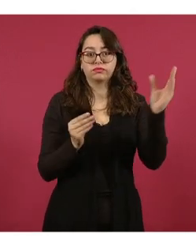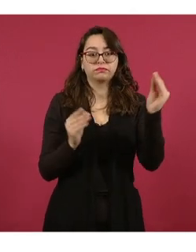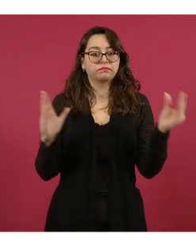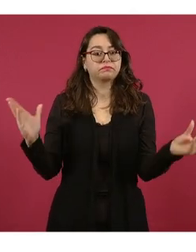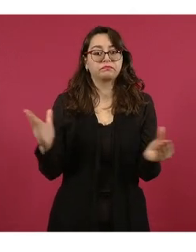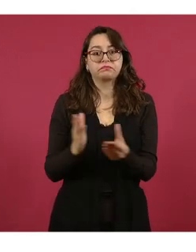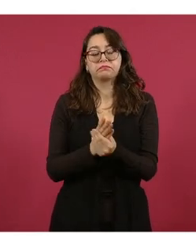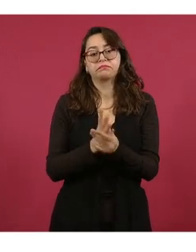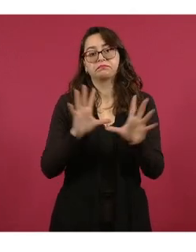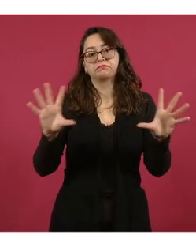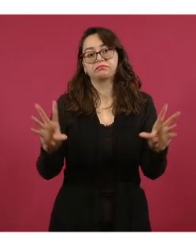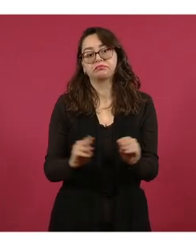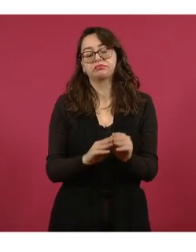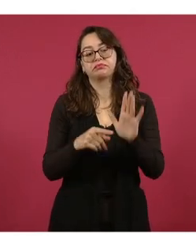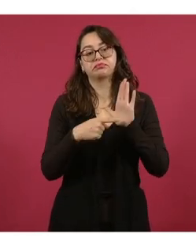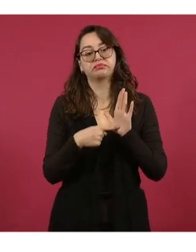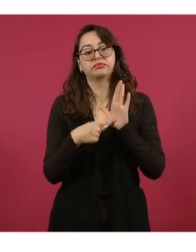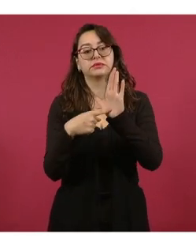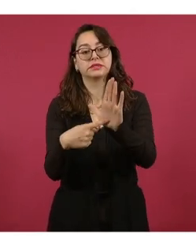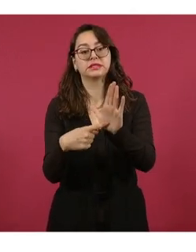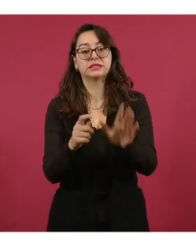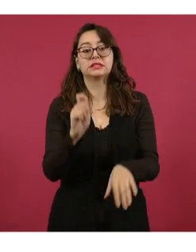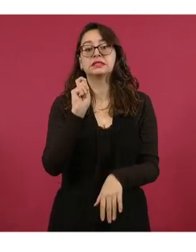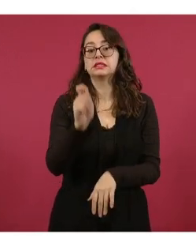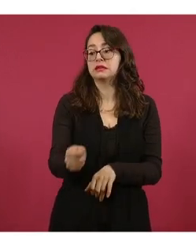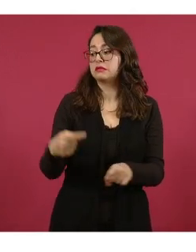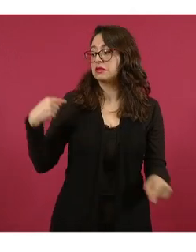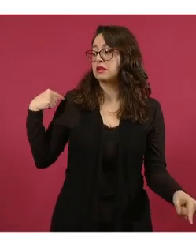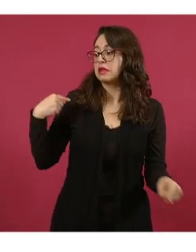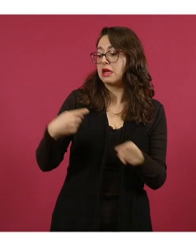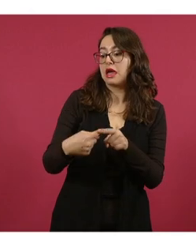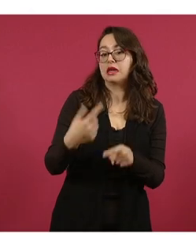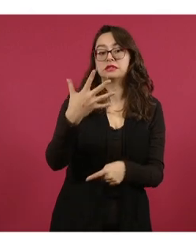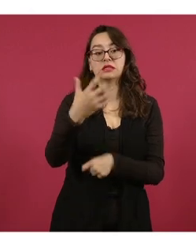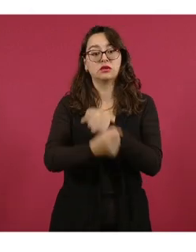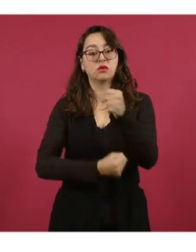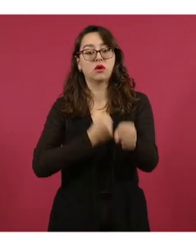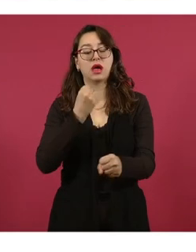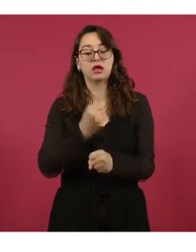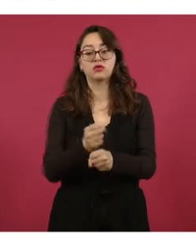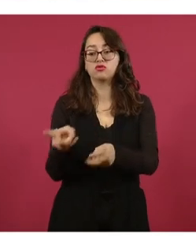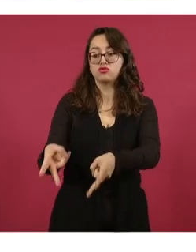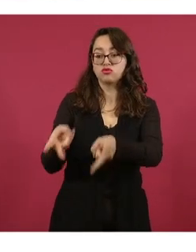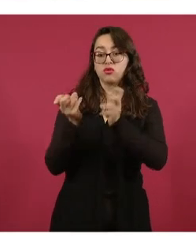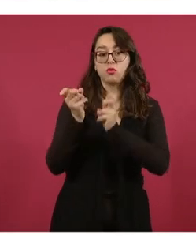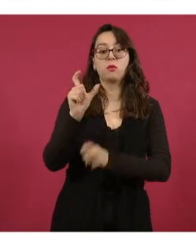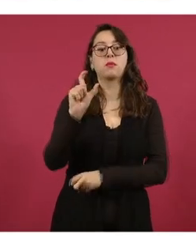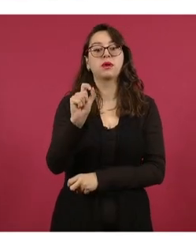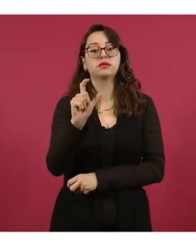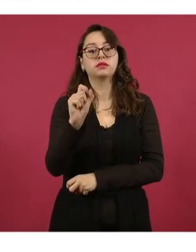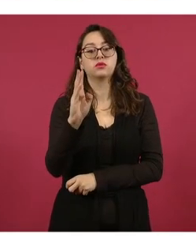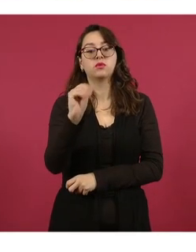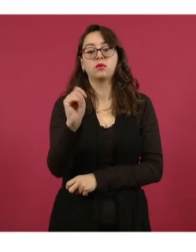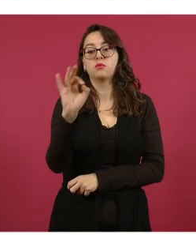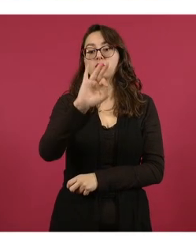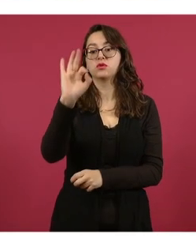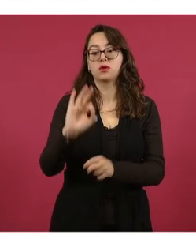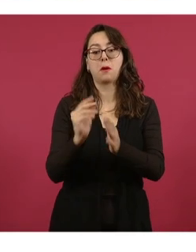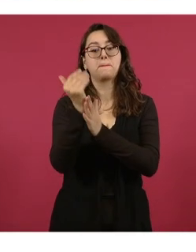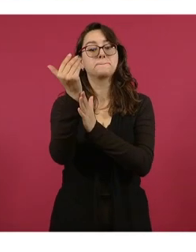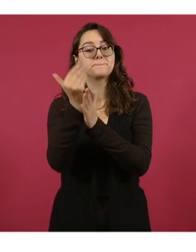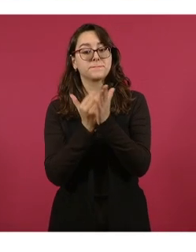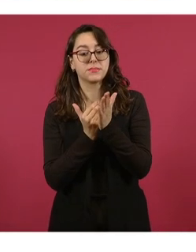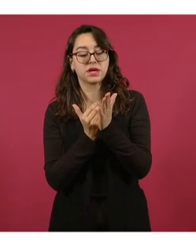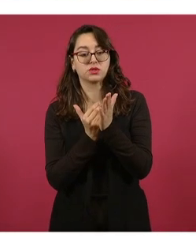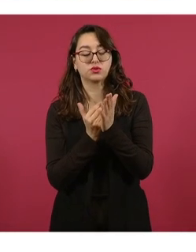Entonces, el robo total disminuyó veintinueve punto ocho por ciento. Adelante. Y en el caso de robo de vehículo